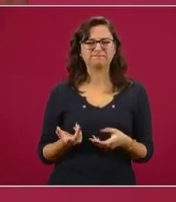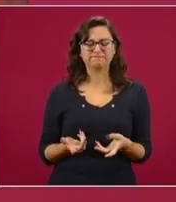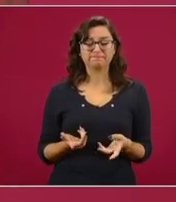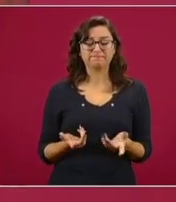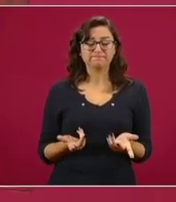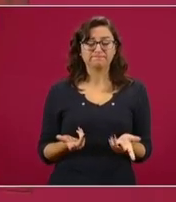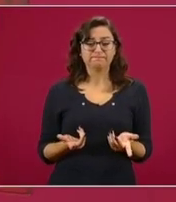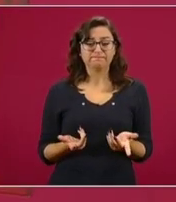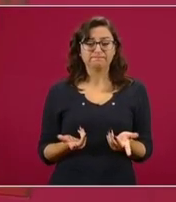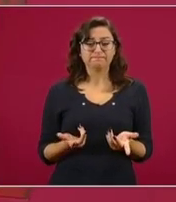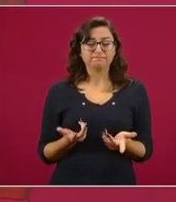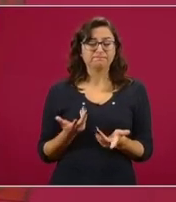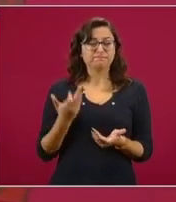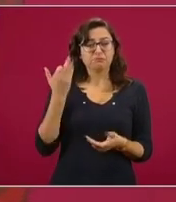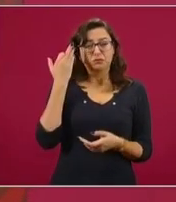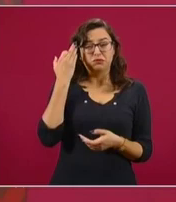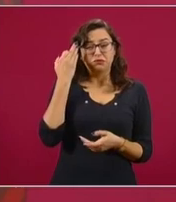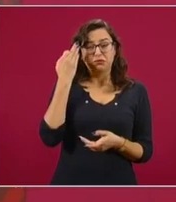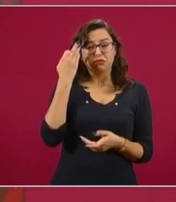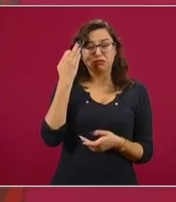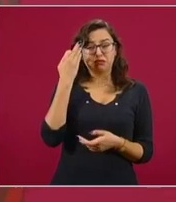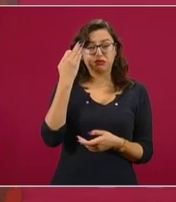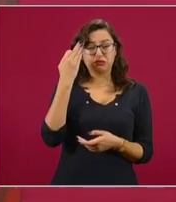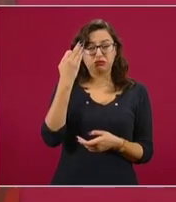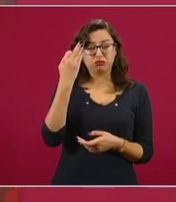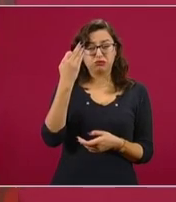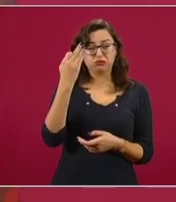y durante mucho tiempo